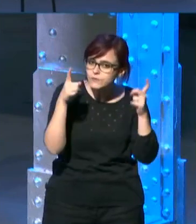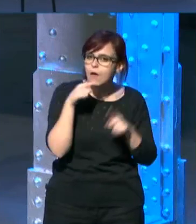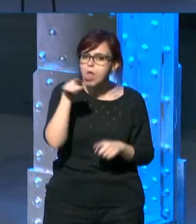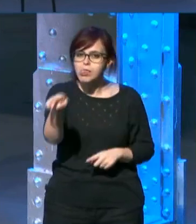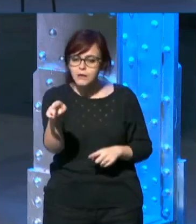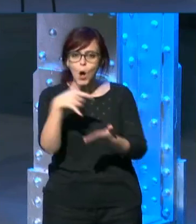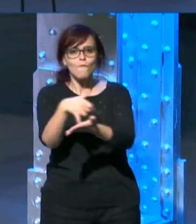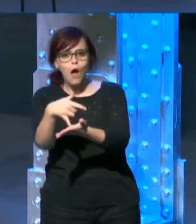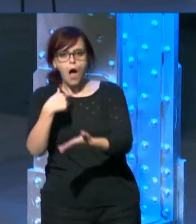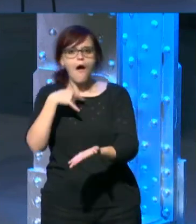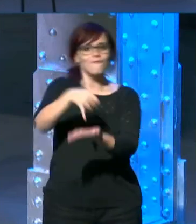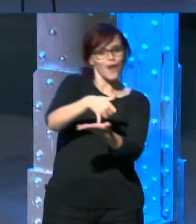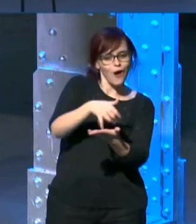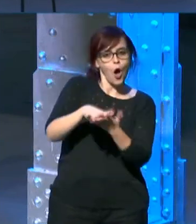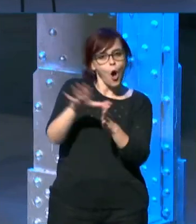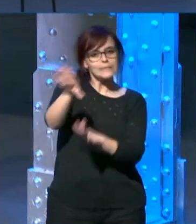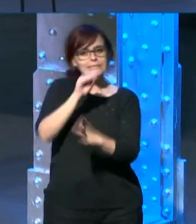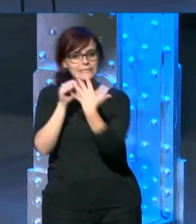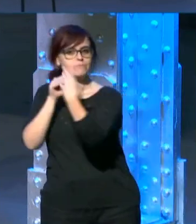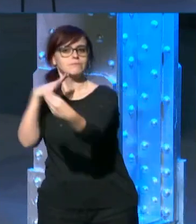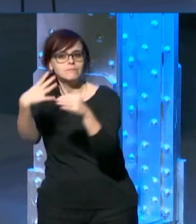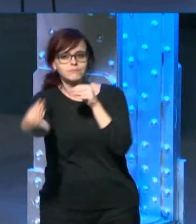por comprenderse y hacerse comprender.